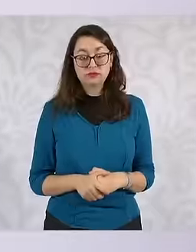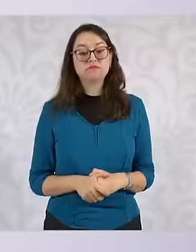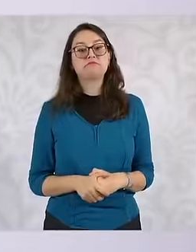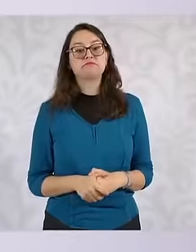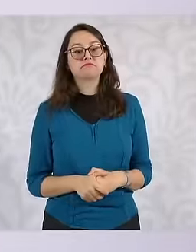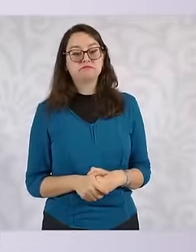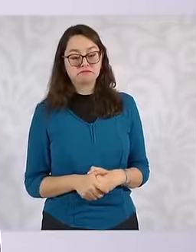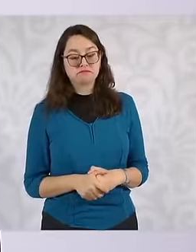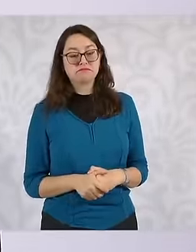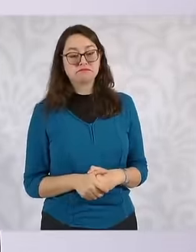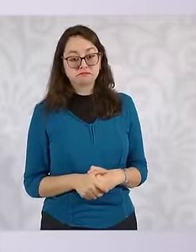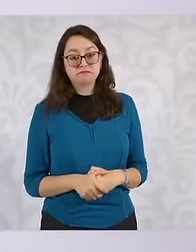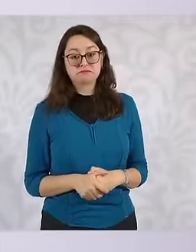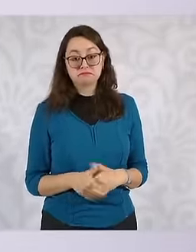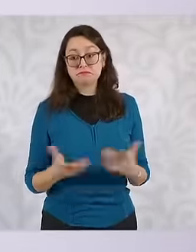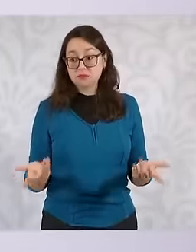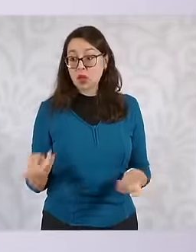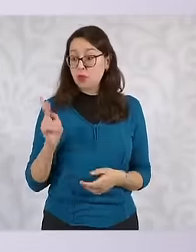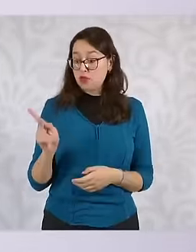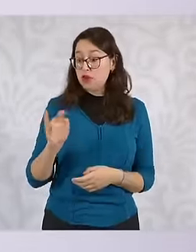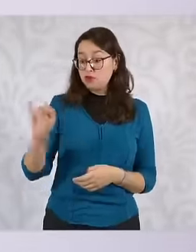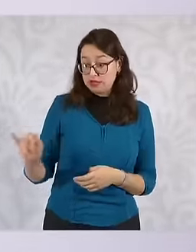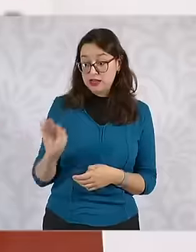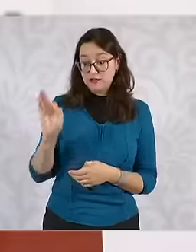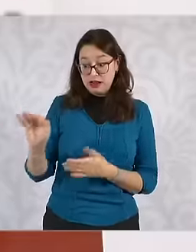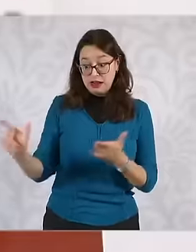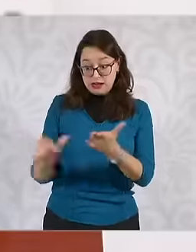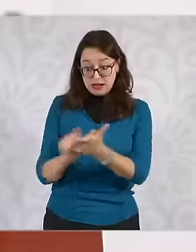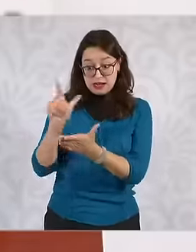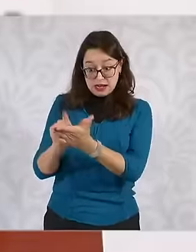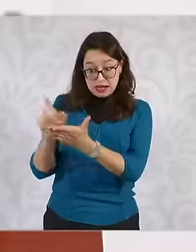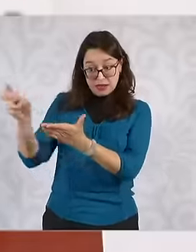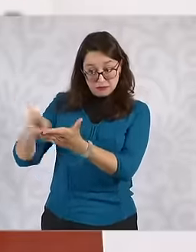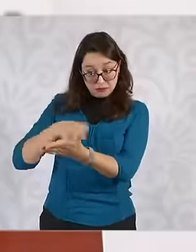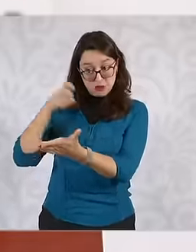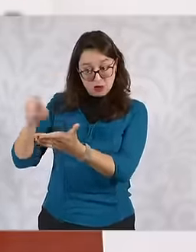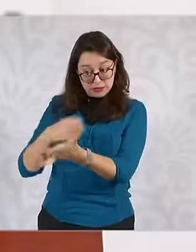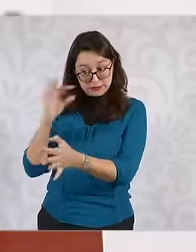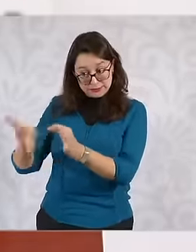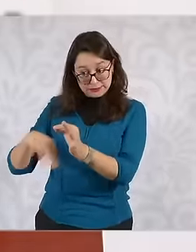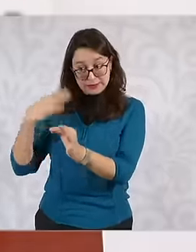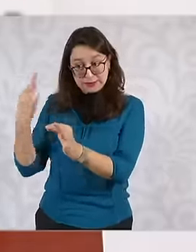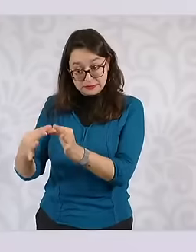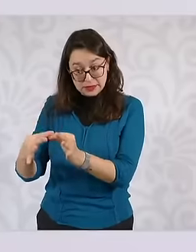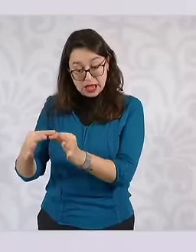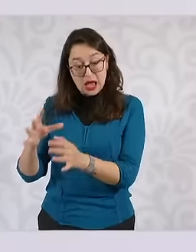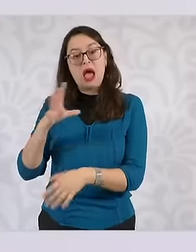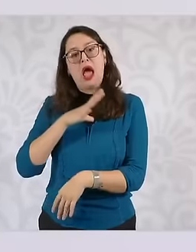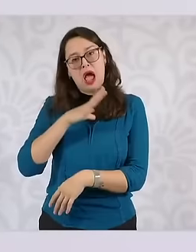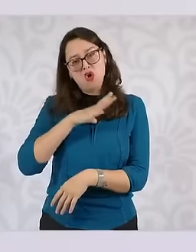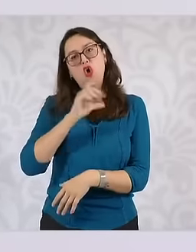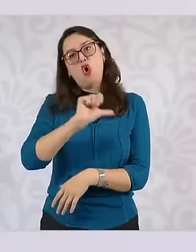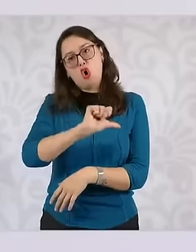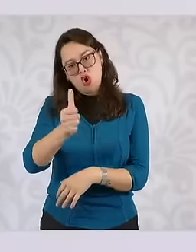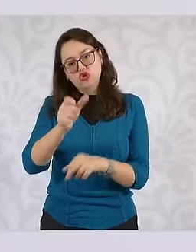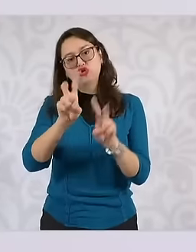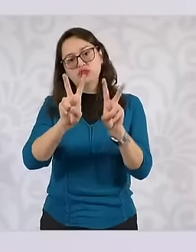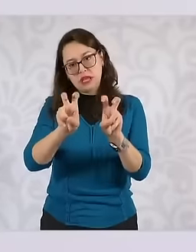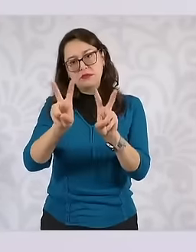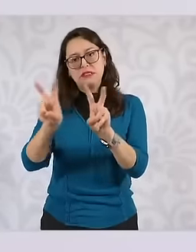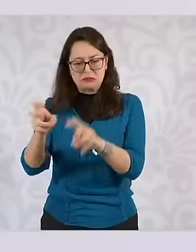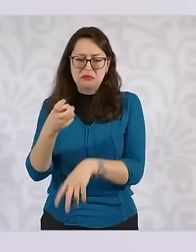la aplicación de la reforma al Poder Judicial, hay otros temas que se tienen que discutir en México. Entre ellos pudiera